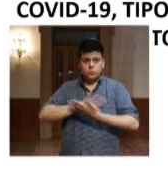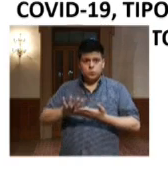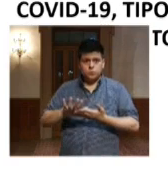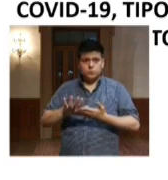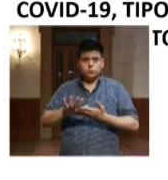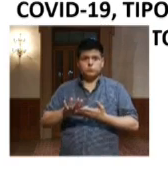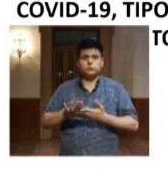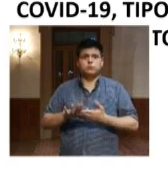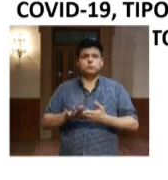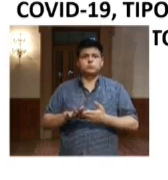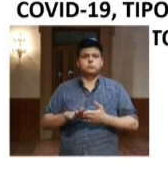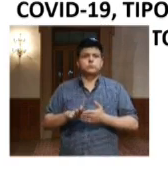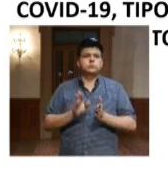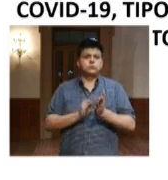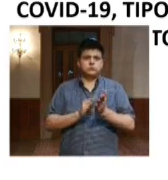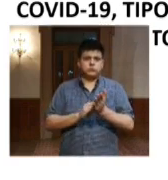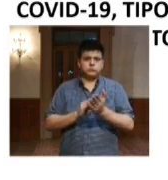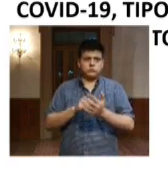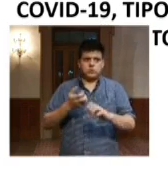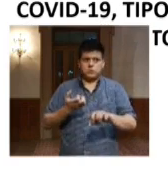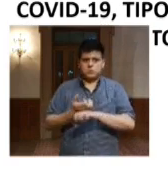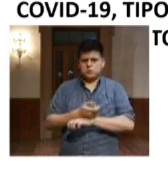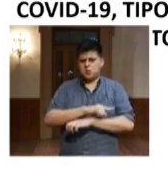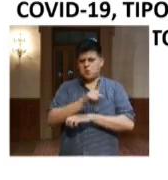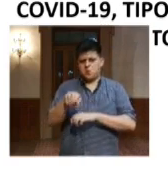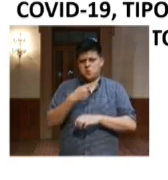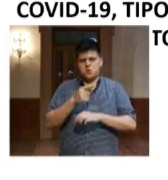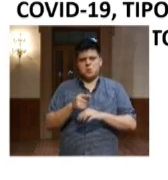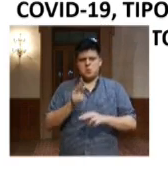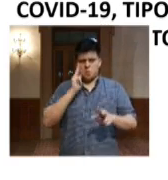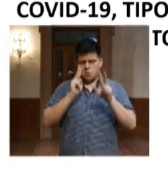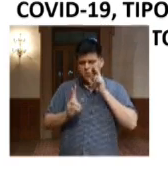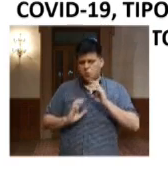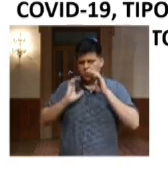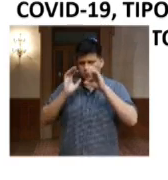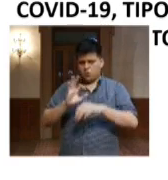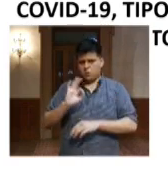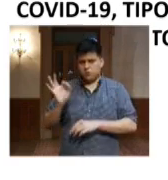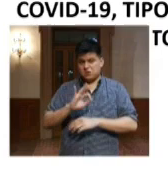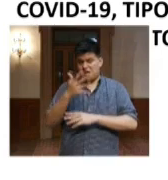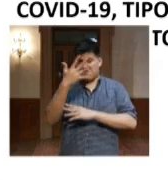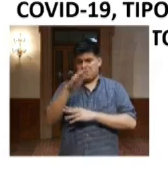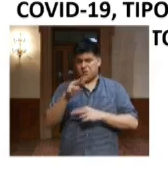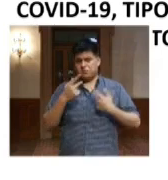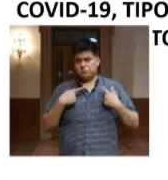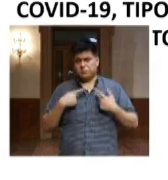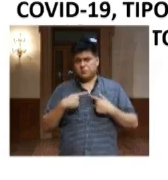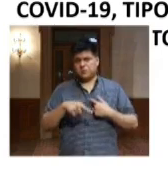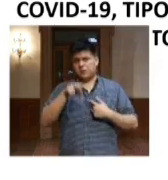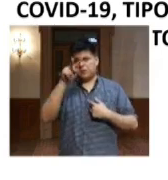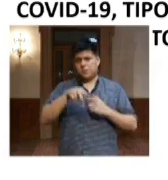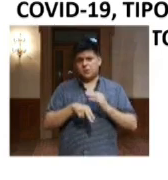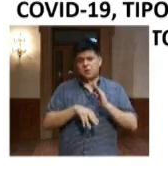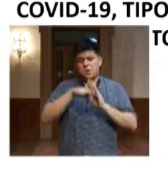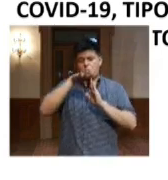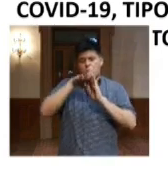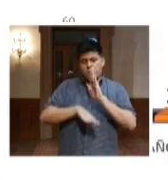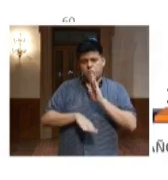¿verdad? Todavía es pronto, pero por lo pronto será de 10 seguramente para arriba, difícilmente va a disminuir de